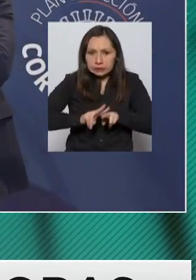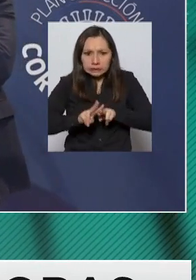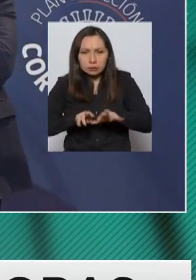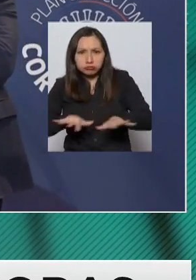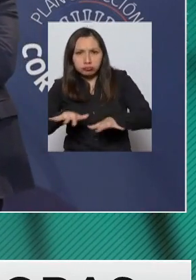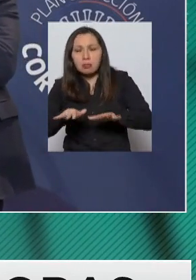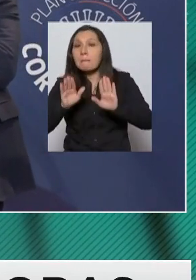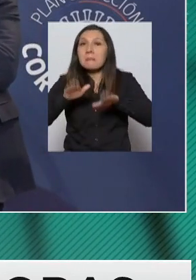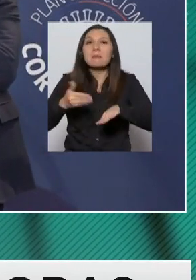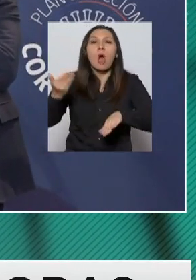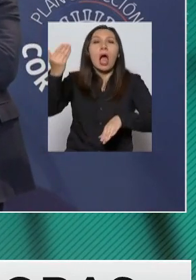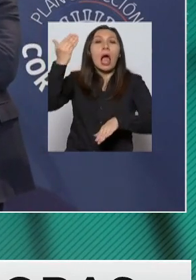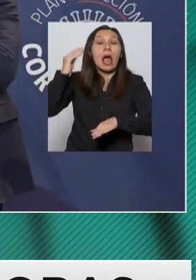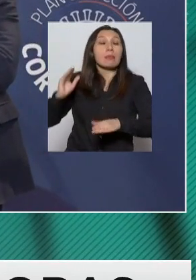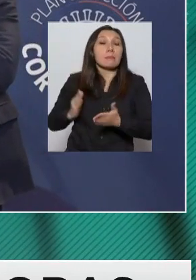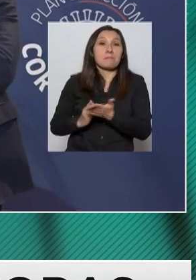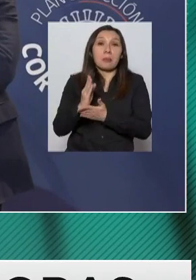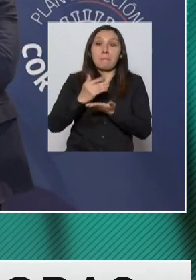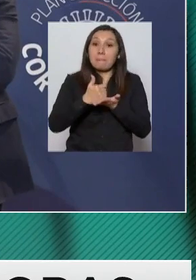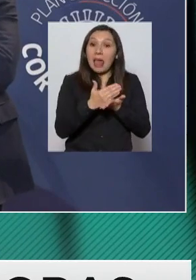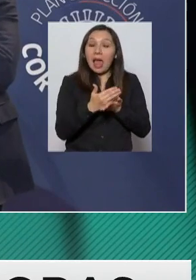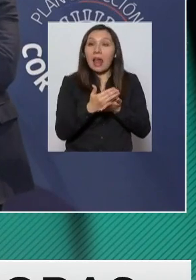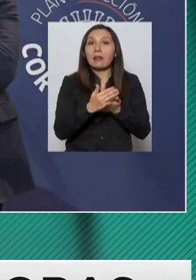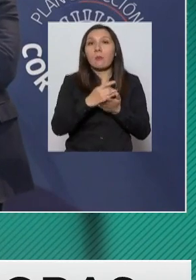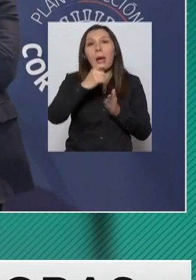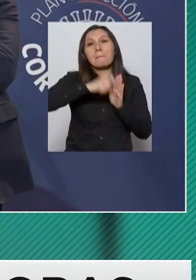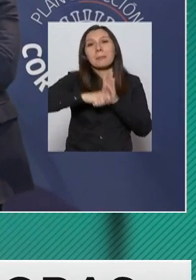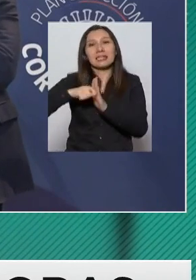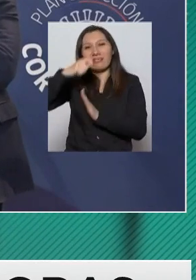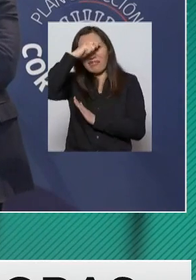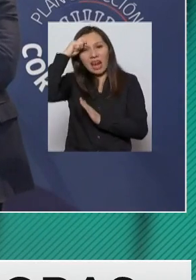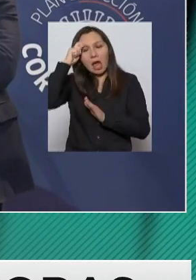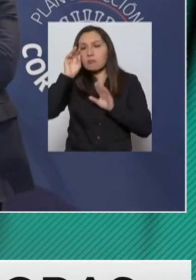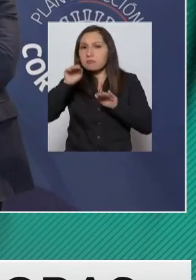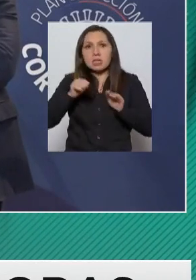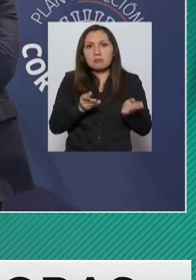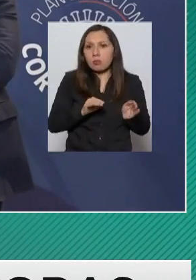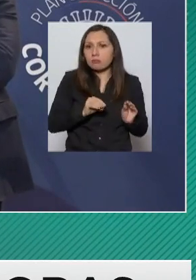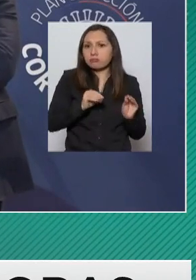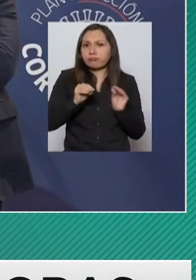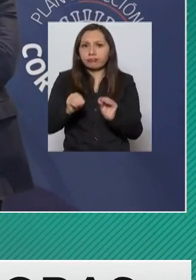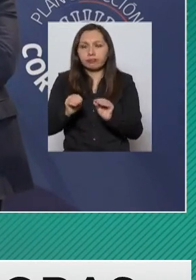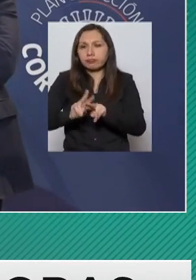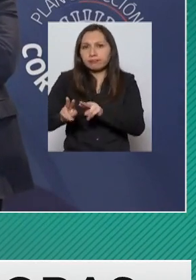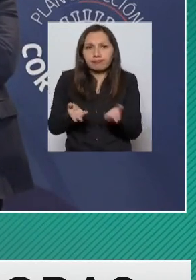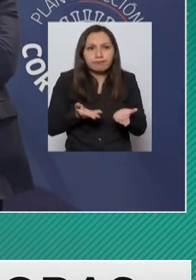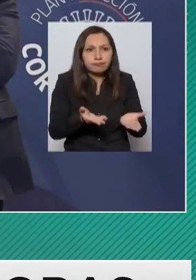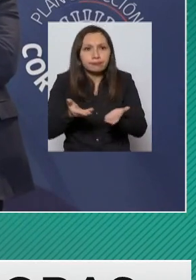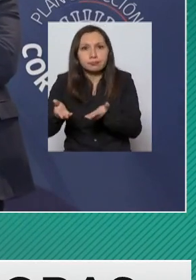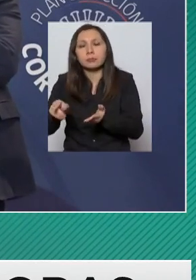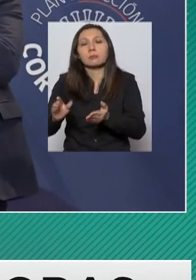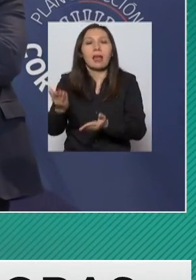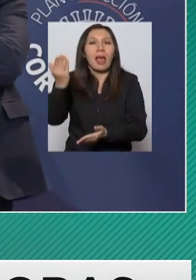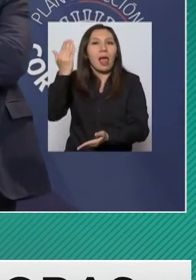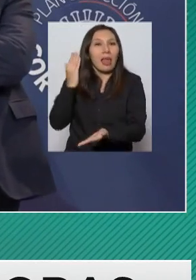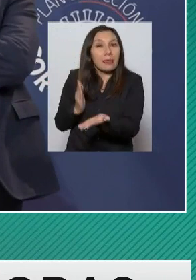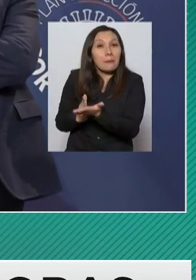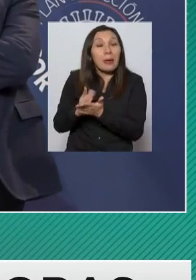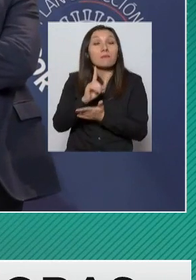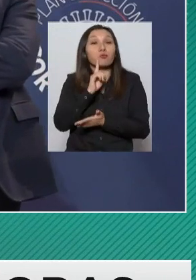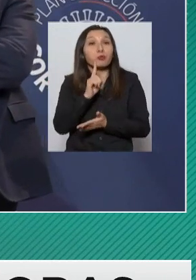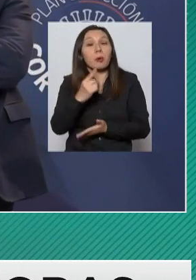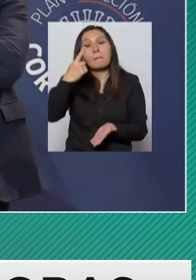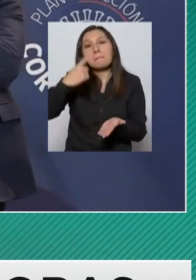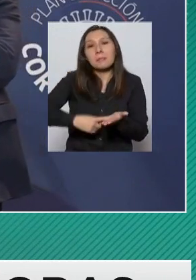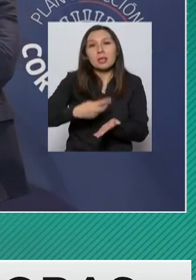como lo habíamos planificado durante los meses del verano y eso qué es lo que implica que en un comienzo nosotros contábamos